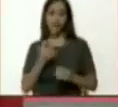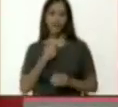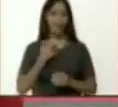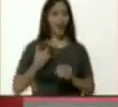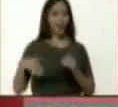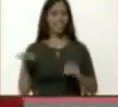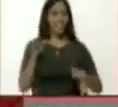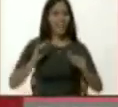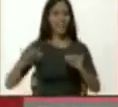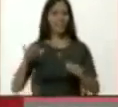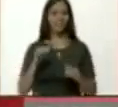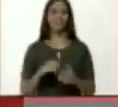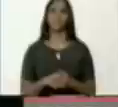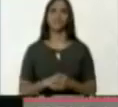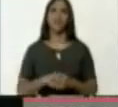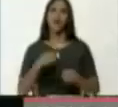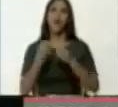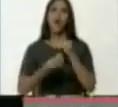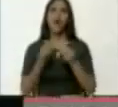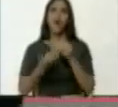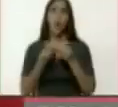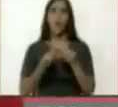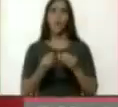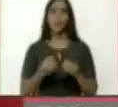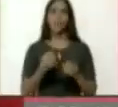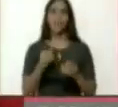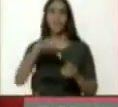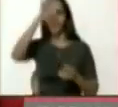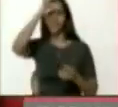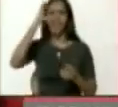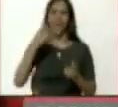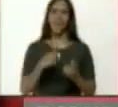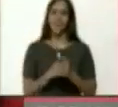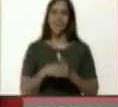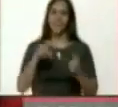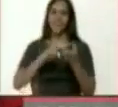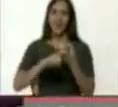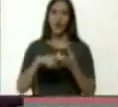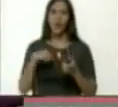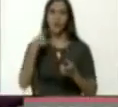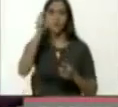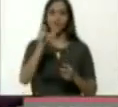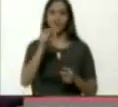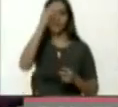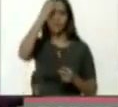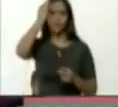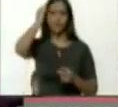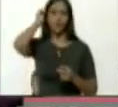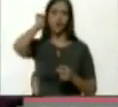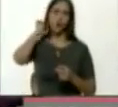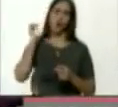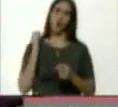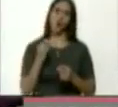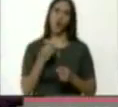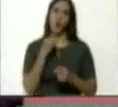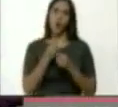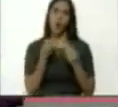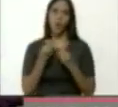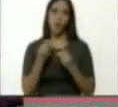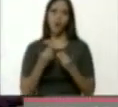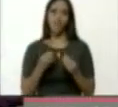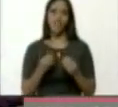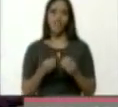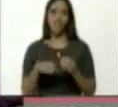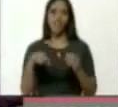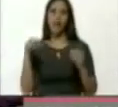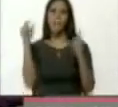Mira, ¿cómo se traduce con razón, que decían que no se casaba con Caterina Valentino? ¿No? Oye, ¿cómo se traduce palabra